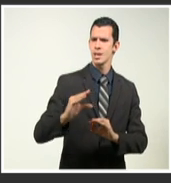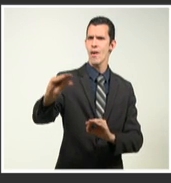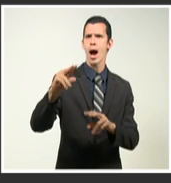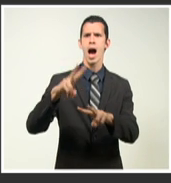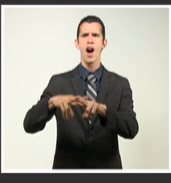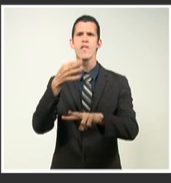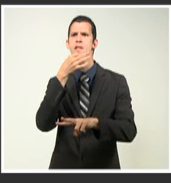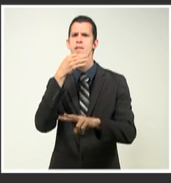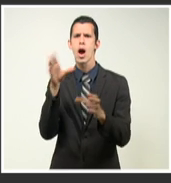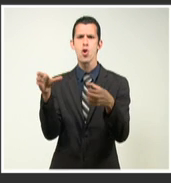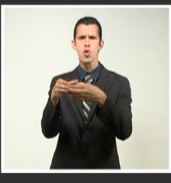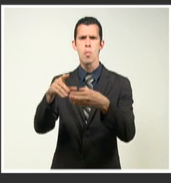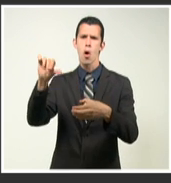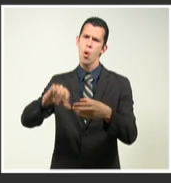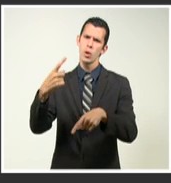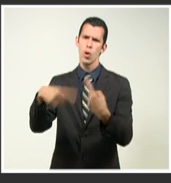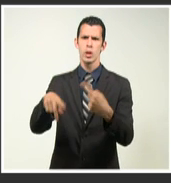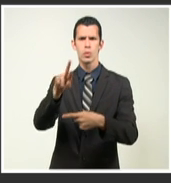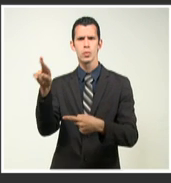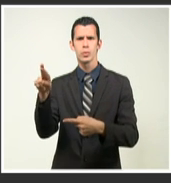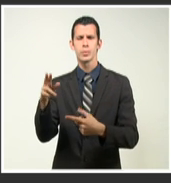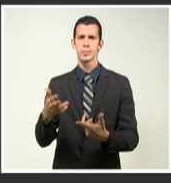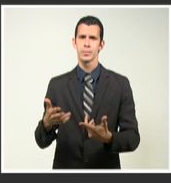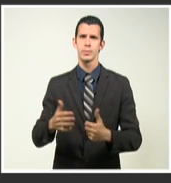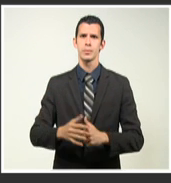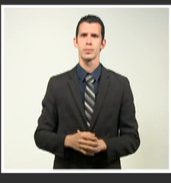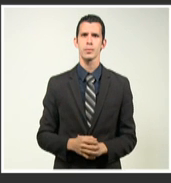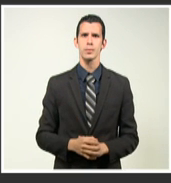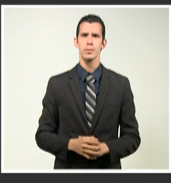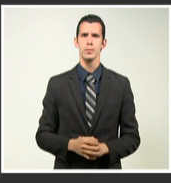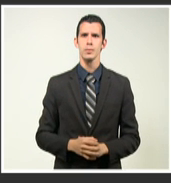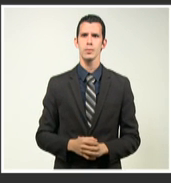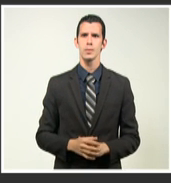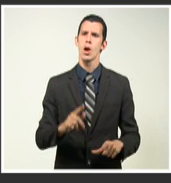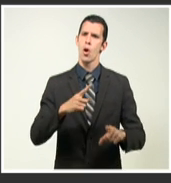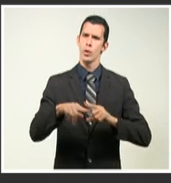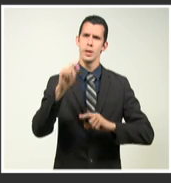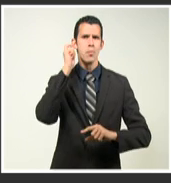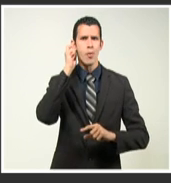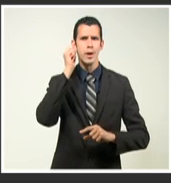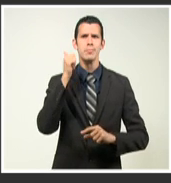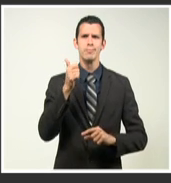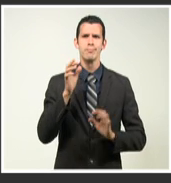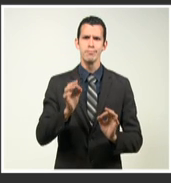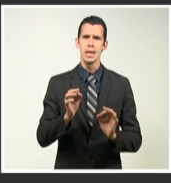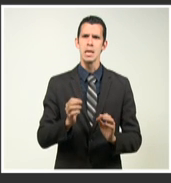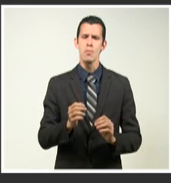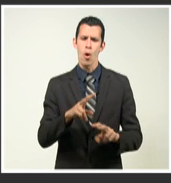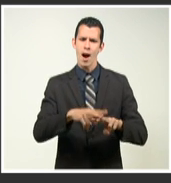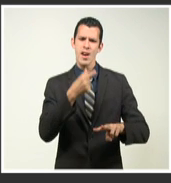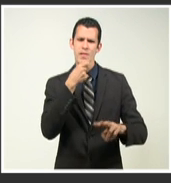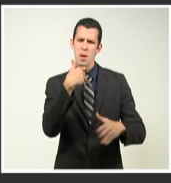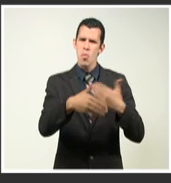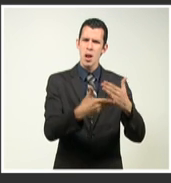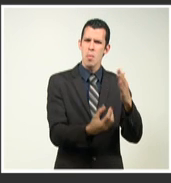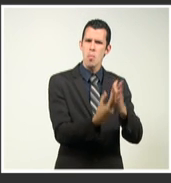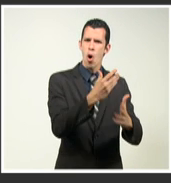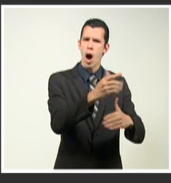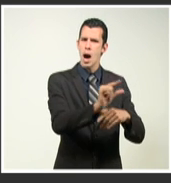Urquiola, ex profesora del Instituto Superior de Diseño, participante de la farsa de San Isidro. En redes sociales,